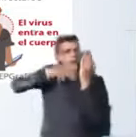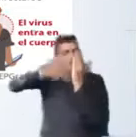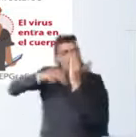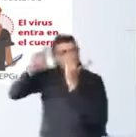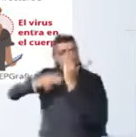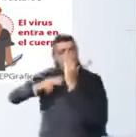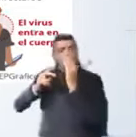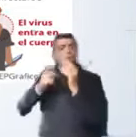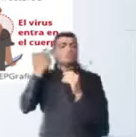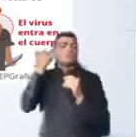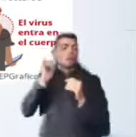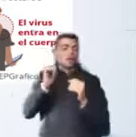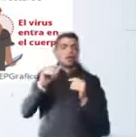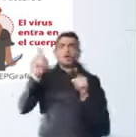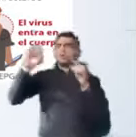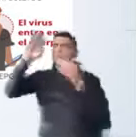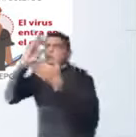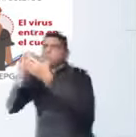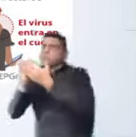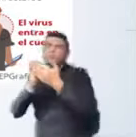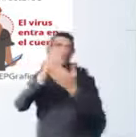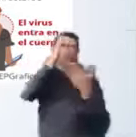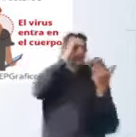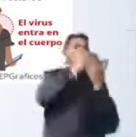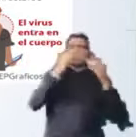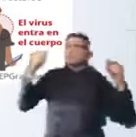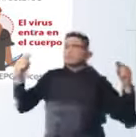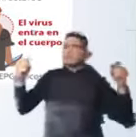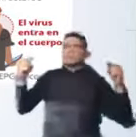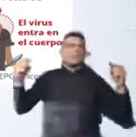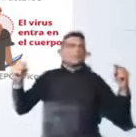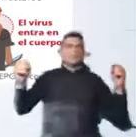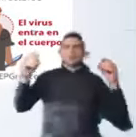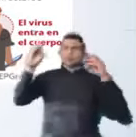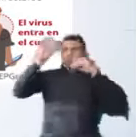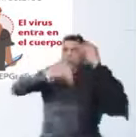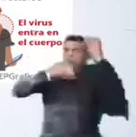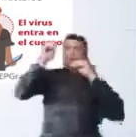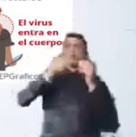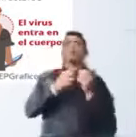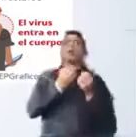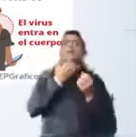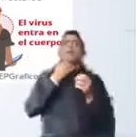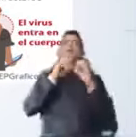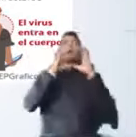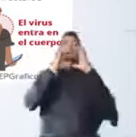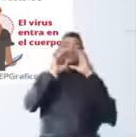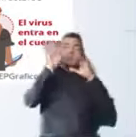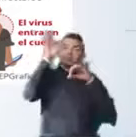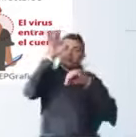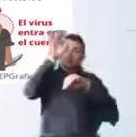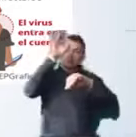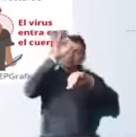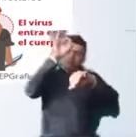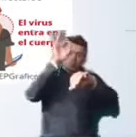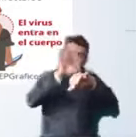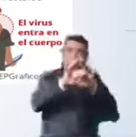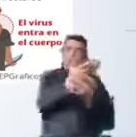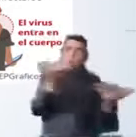encontradas en cuánto puede durar el virus en un objeto, sin estar en el interior de la célula de algún ser humano. Hay